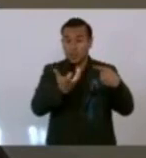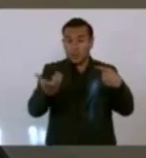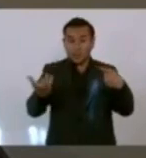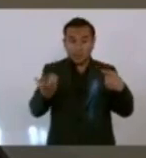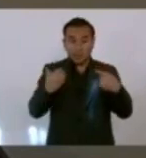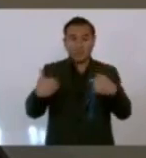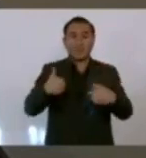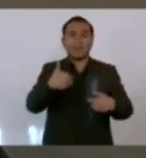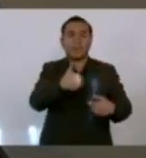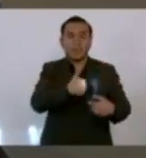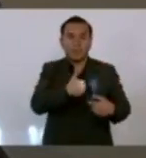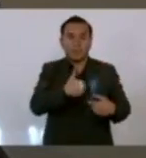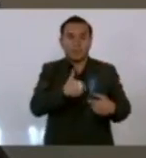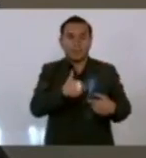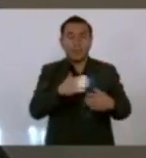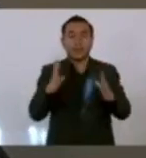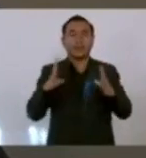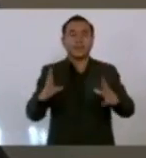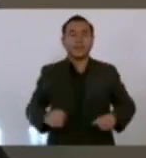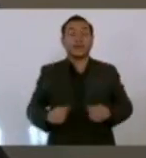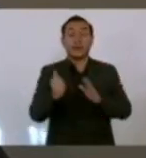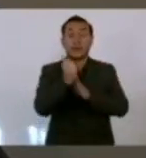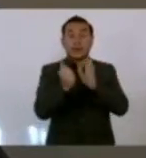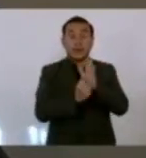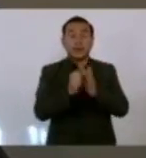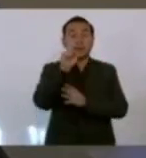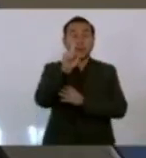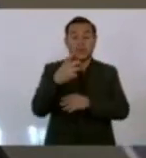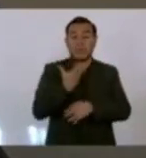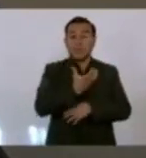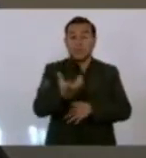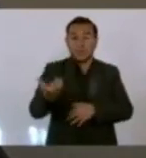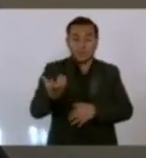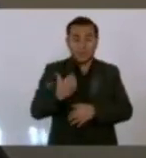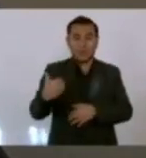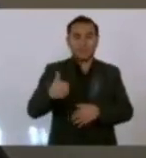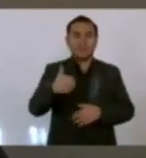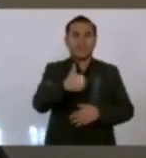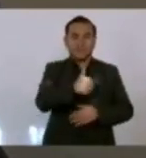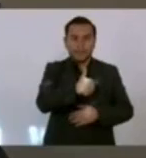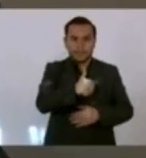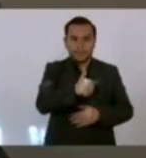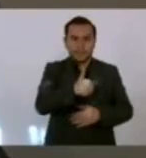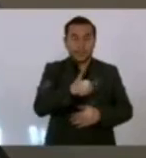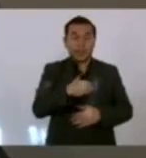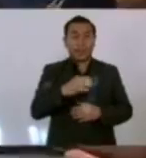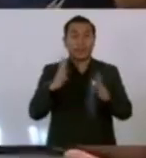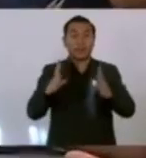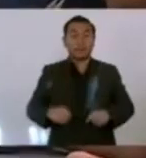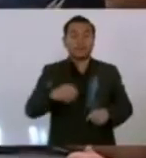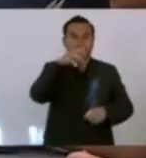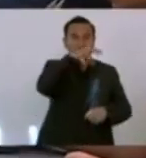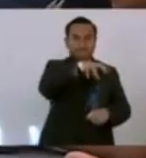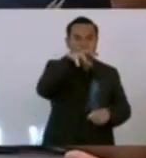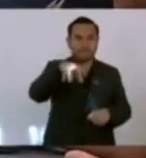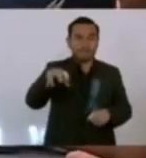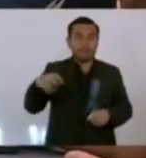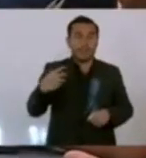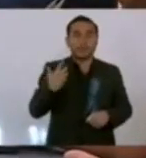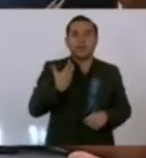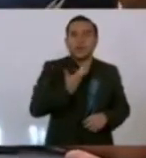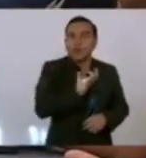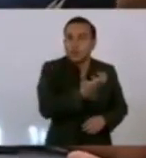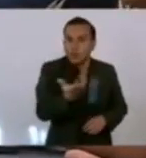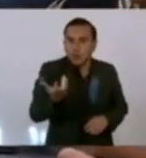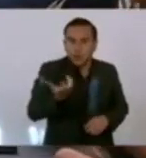es un decreto ejecutivo, artículo 1, todas las carteras de Estado sin exclusión alguna, y por eso le hemos llamado a todos, alguien puede decir, ¿por qué está CELA aquí? ¿O